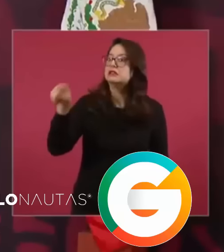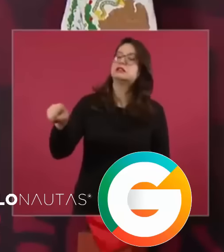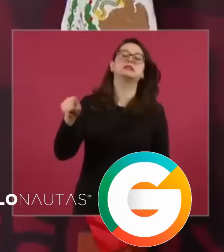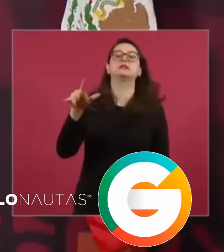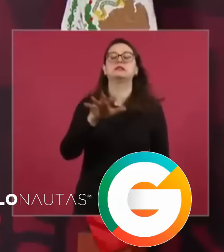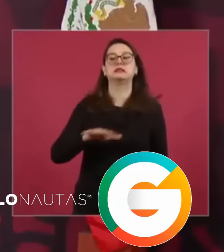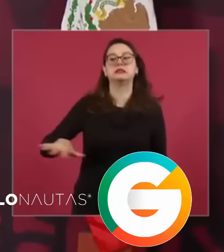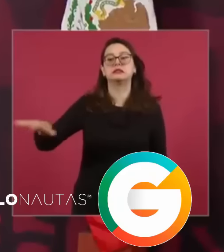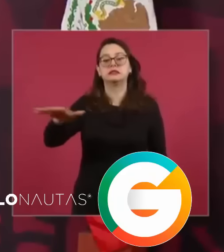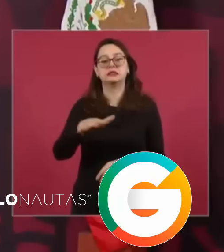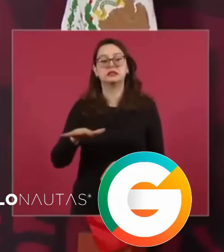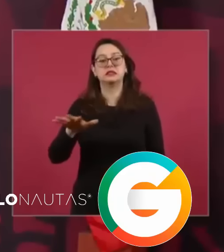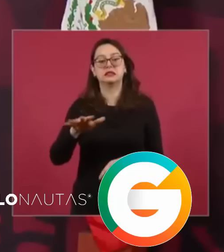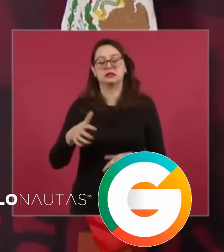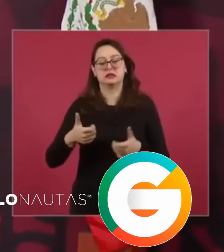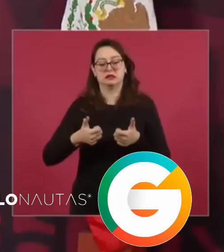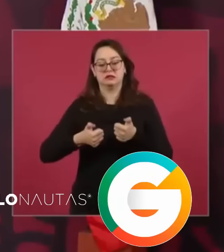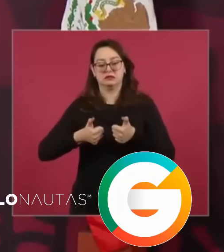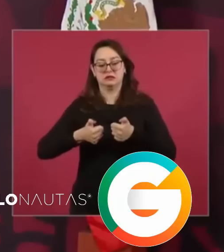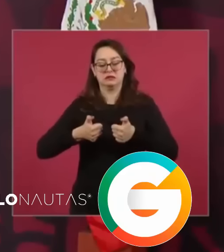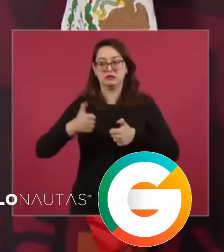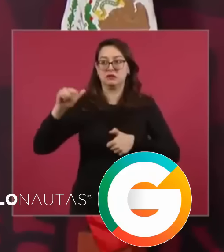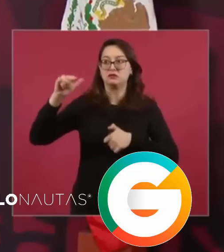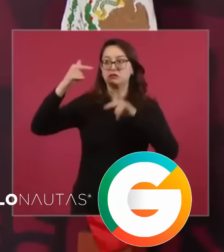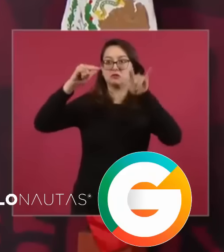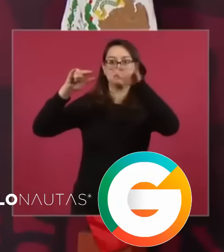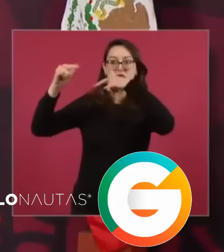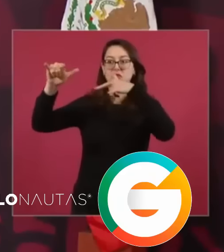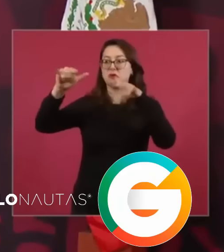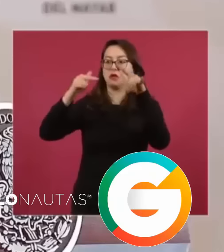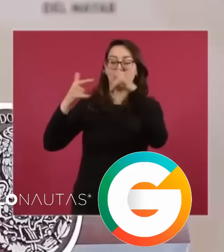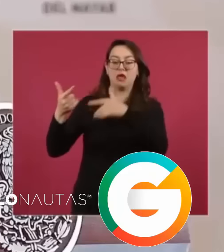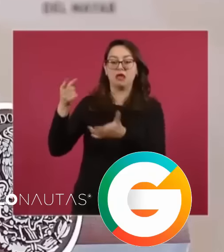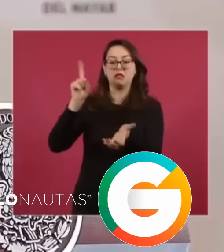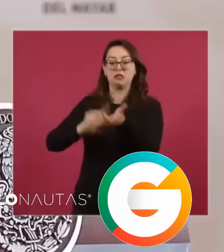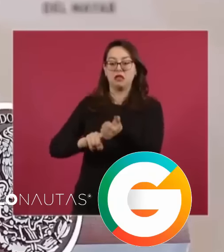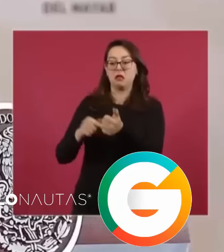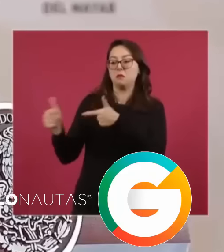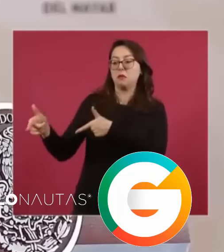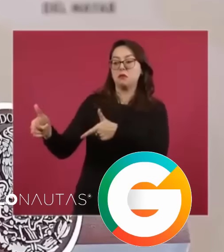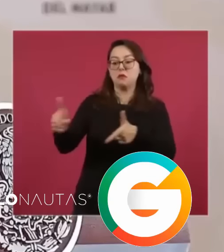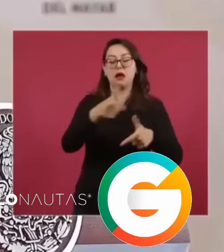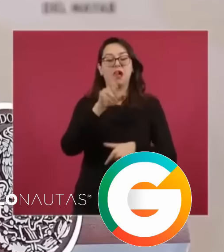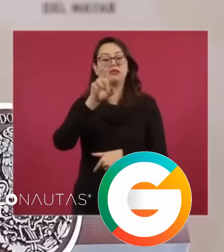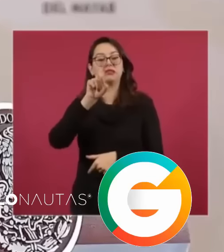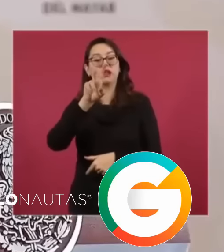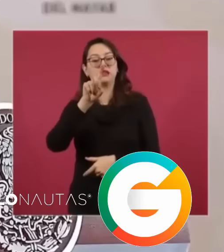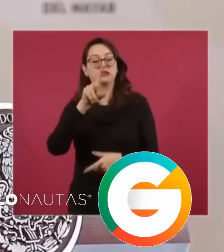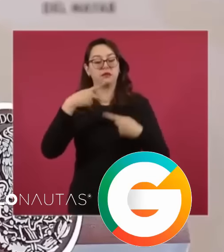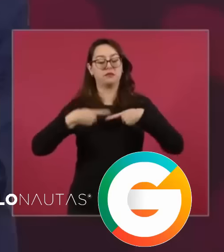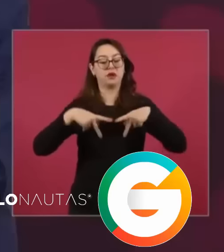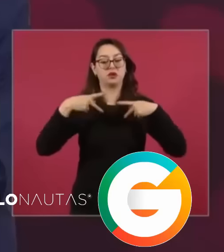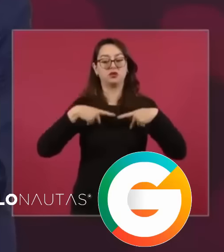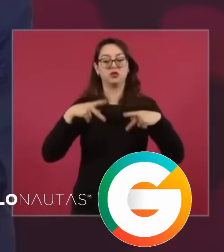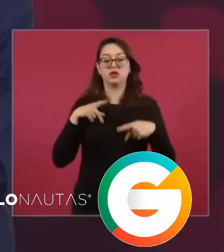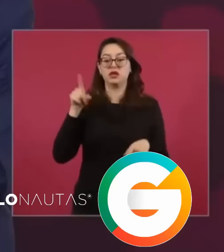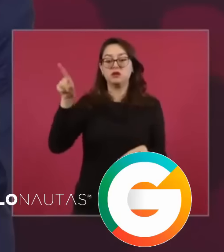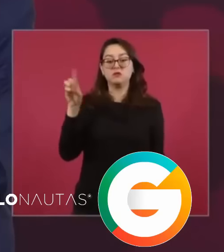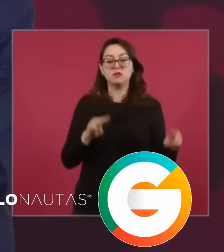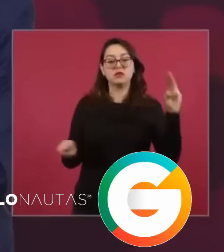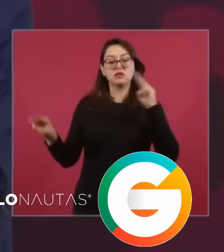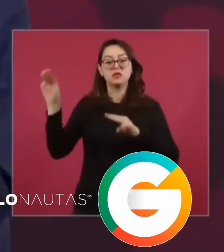en una comunidad de Tlacotepec, en la sierra de